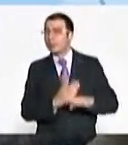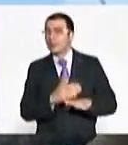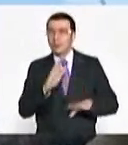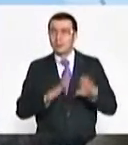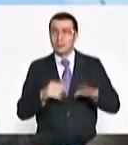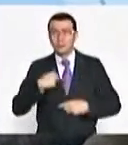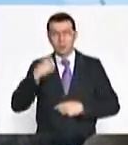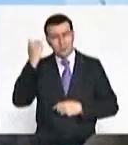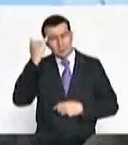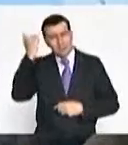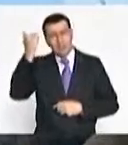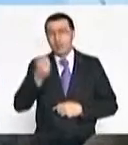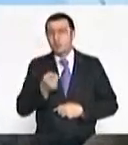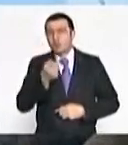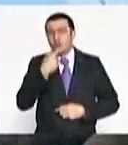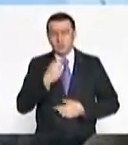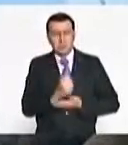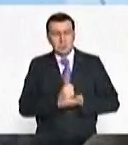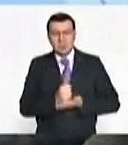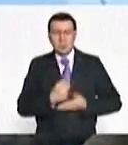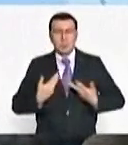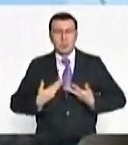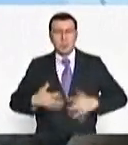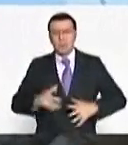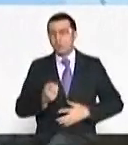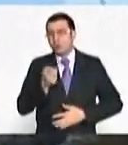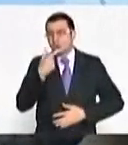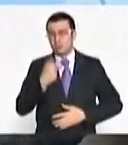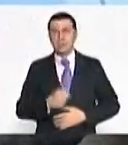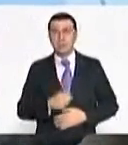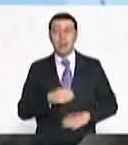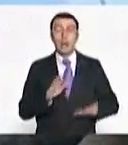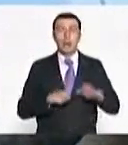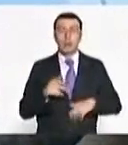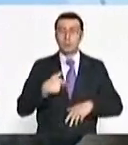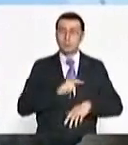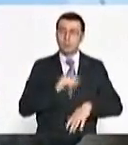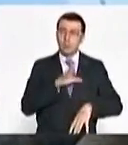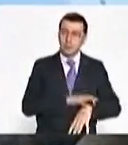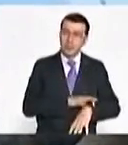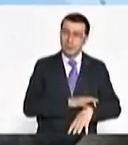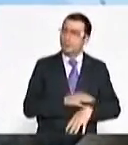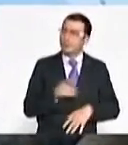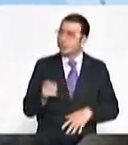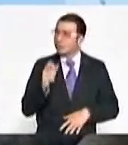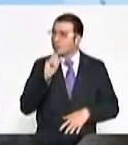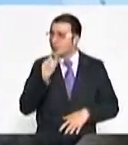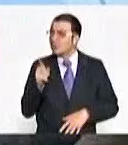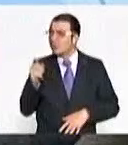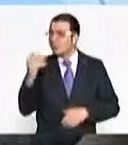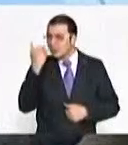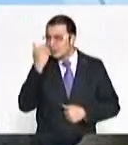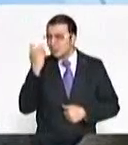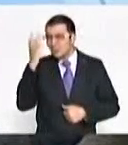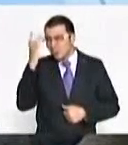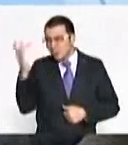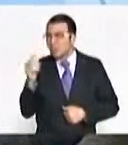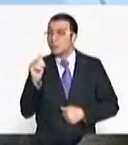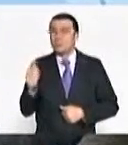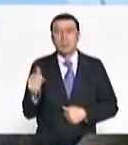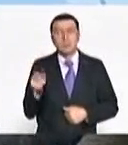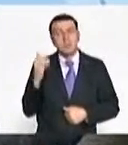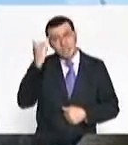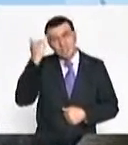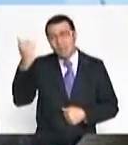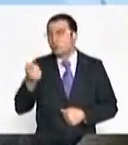hace. Ustedes no se alcanzan a imaginar las encartadas que nos pegamos muchas veces en la consulta con los pacientes que son formulados por